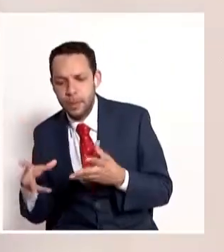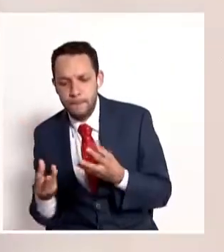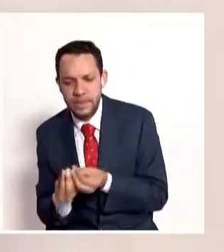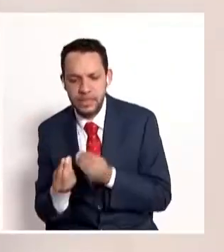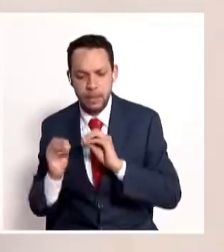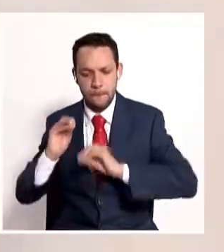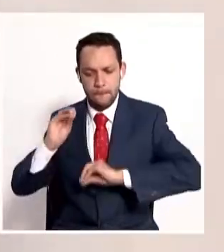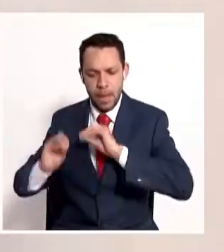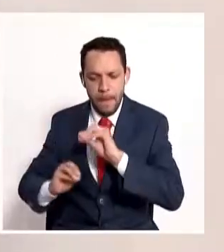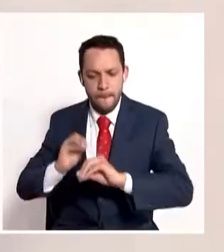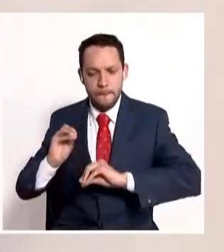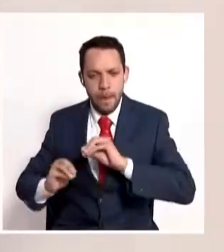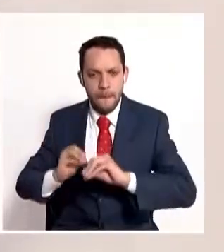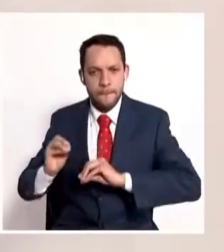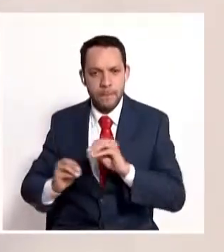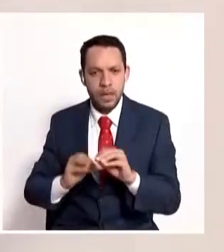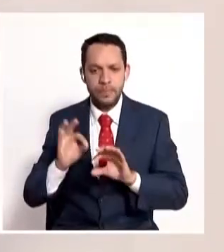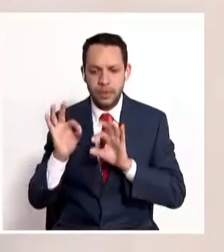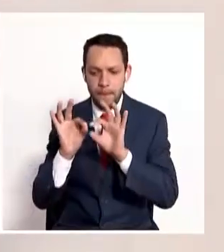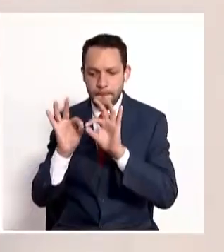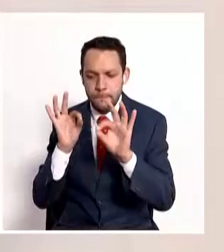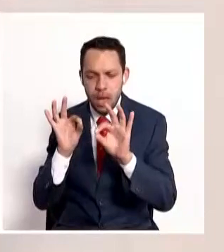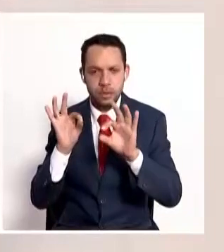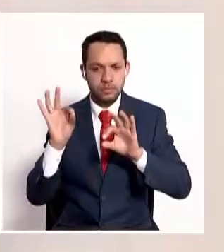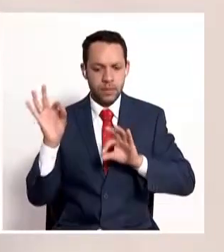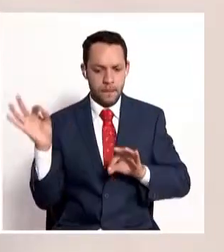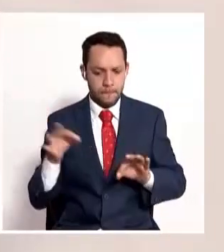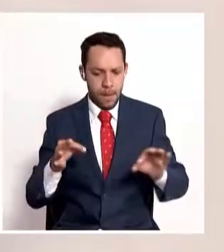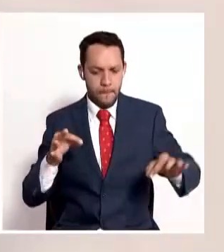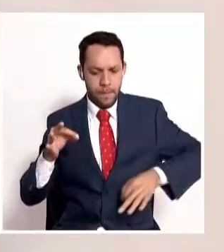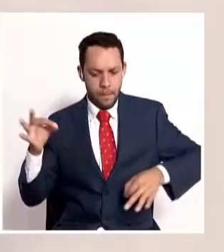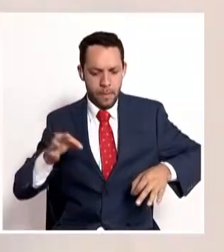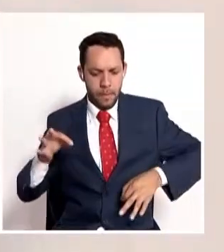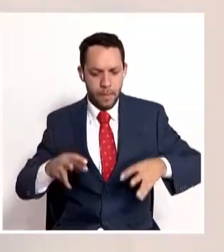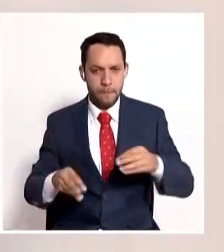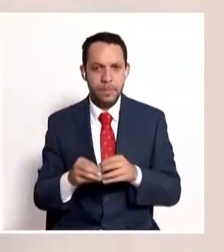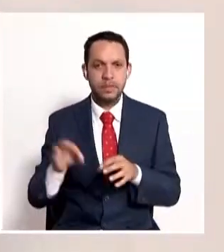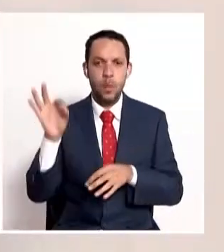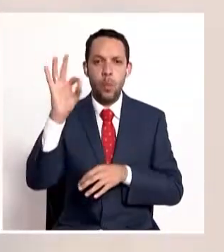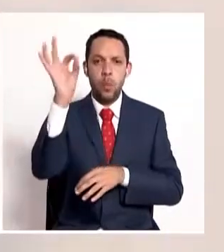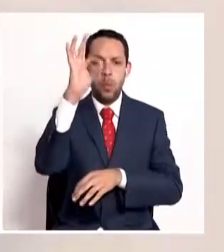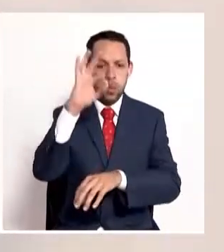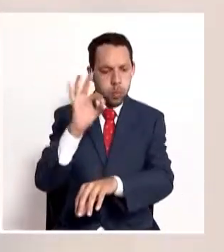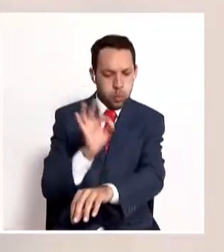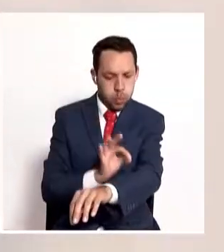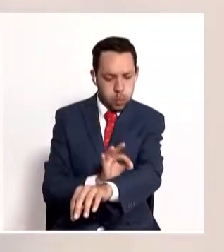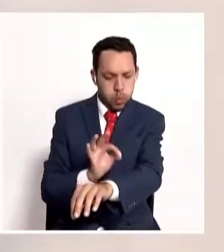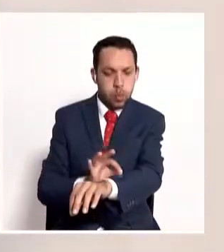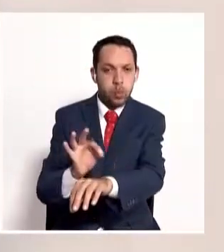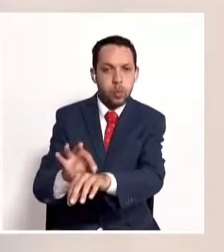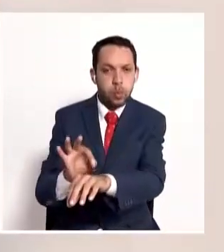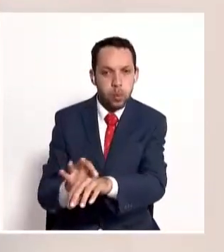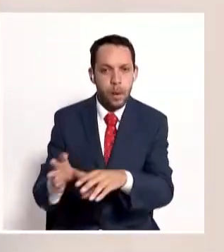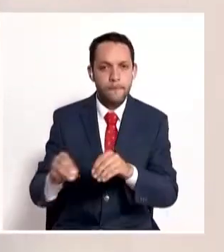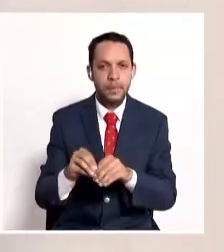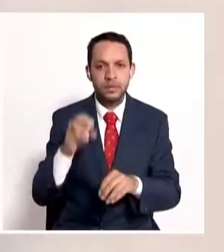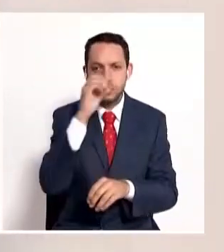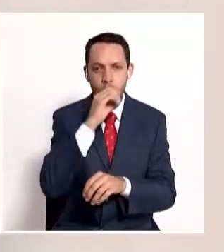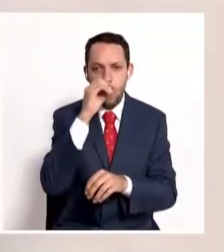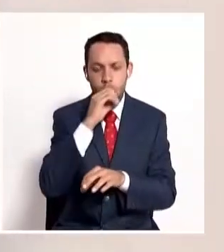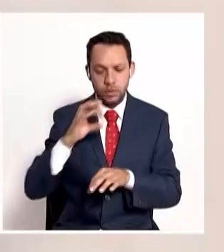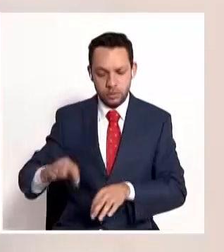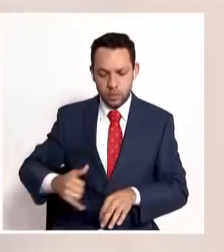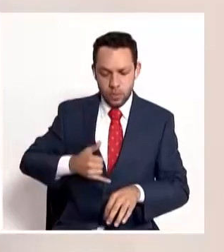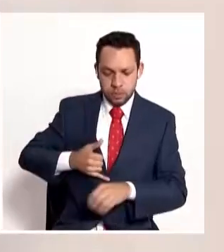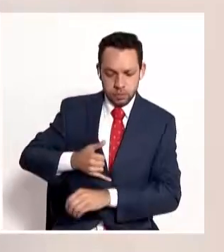hacer el tratamiento acupuntura apiterapia que es una herramienta terapéutica excelente ozono rectal y también